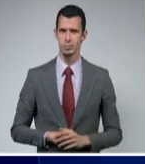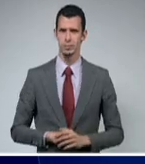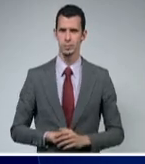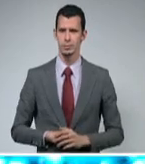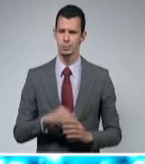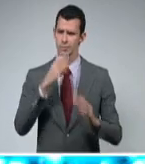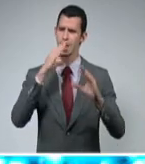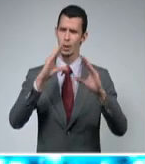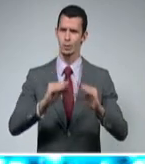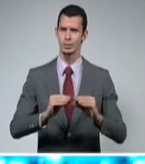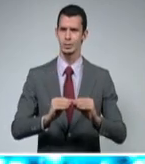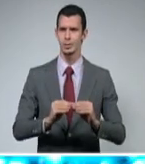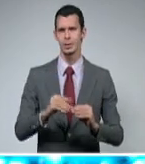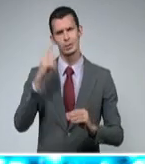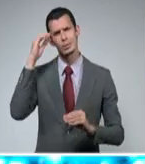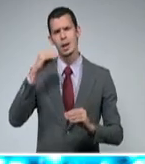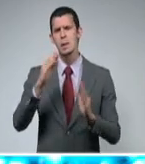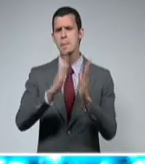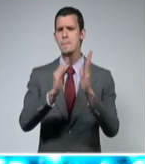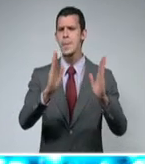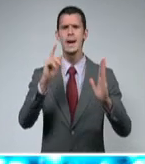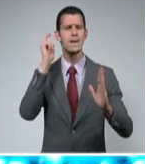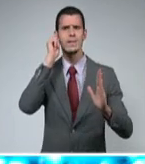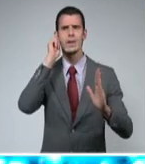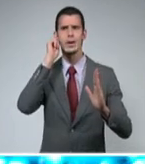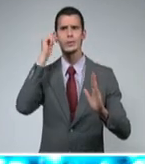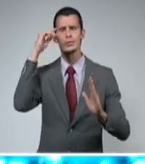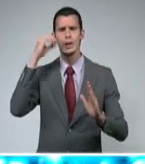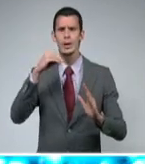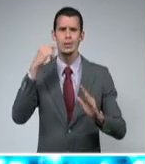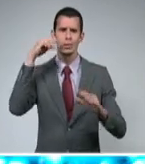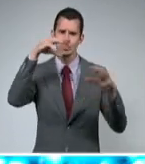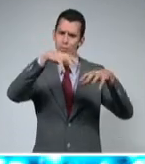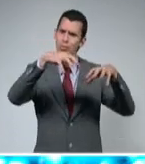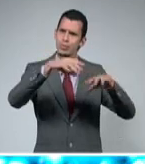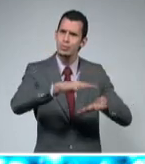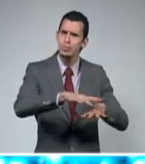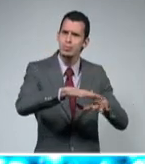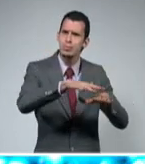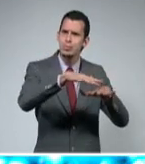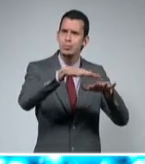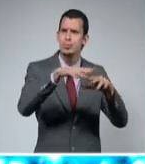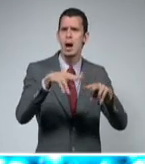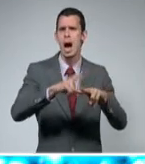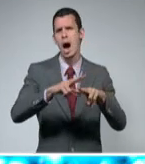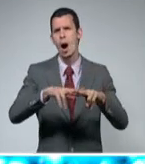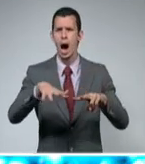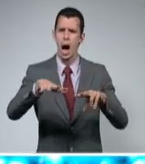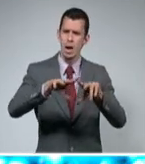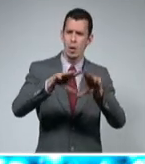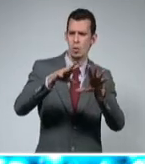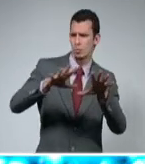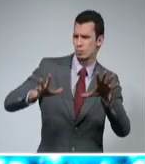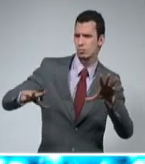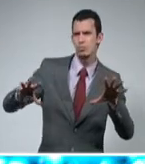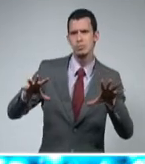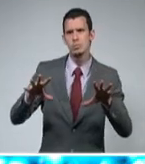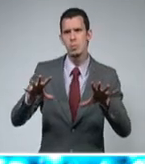Buenas noches. En el mes de febrero, el acumulado de lluvia registrado en el territorio nacional fue de 28 milímetros